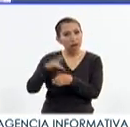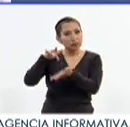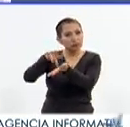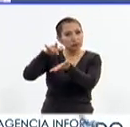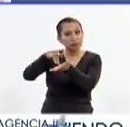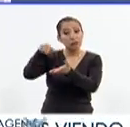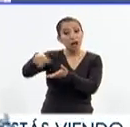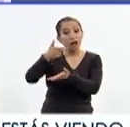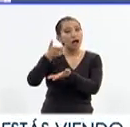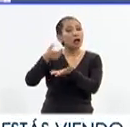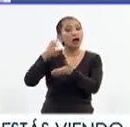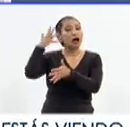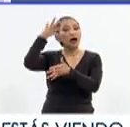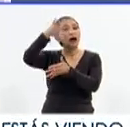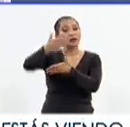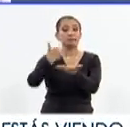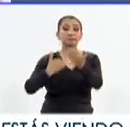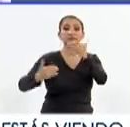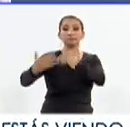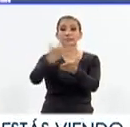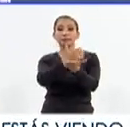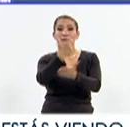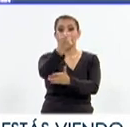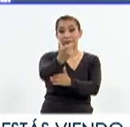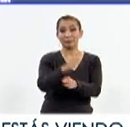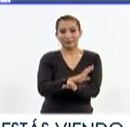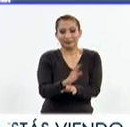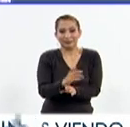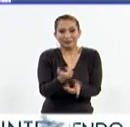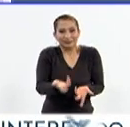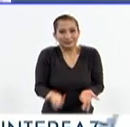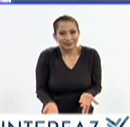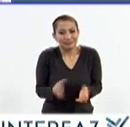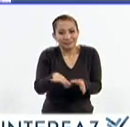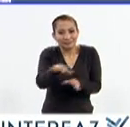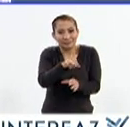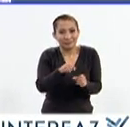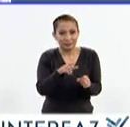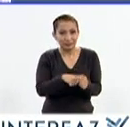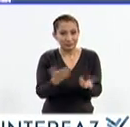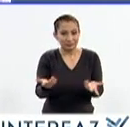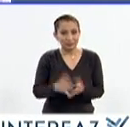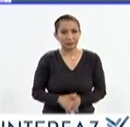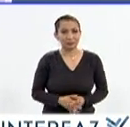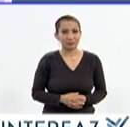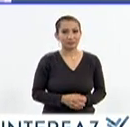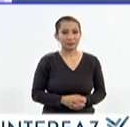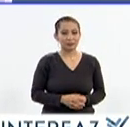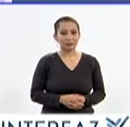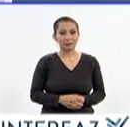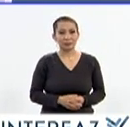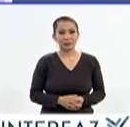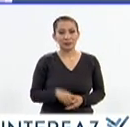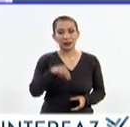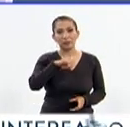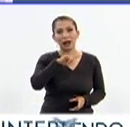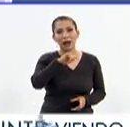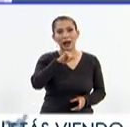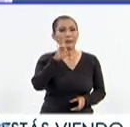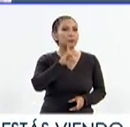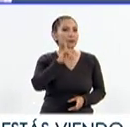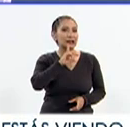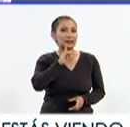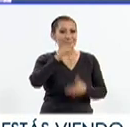precisamente esta inversión les traería muchísimo más beneficio económico y social también a los países. Premio Nobel, el de la Paz, esta